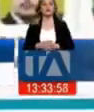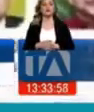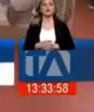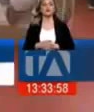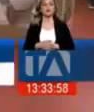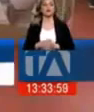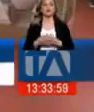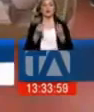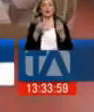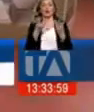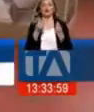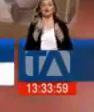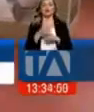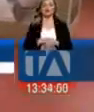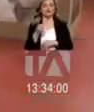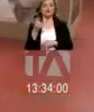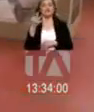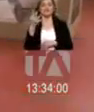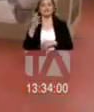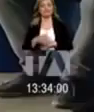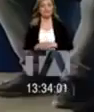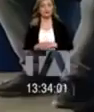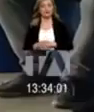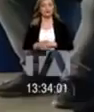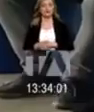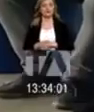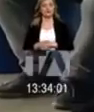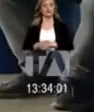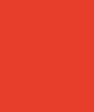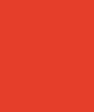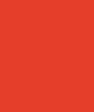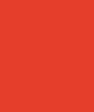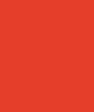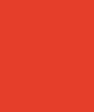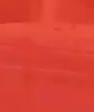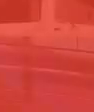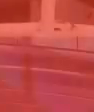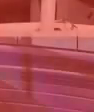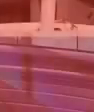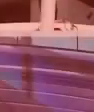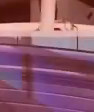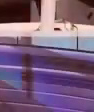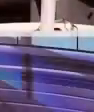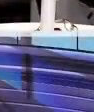por docena. En Guayaquil, Carlos Acoto, 24 horas.